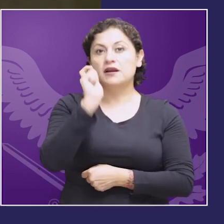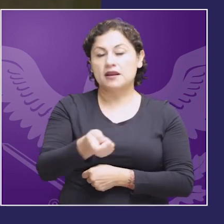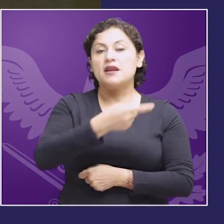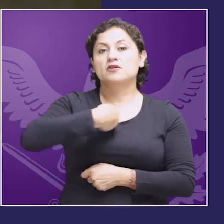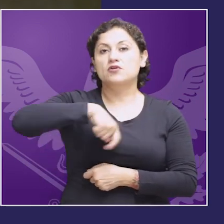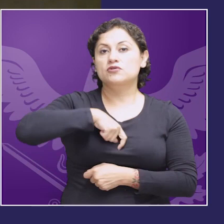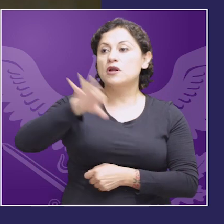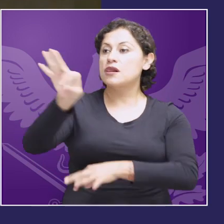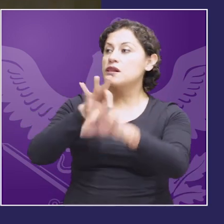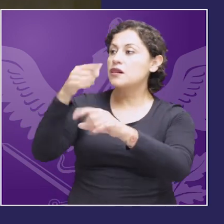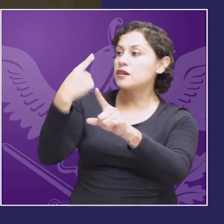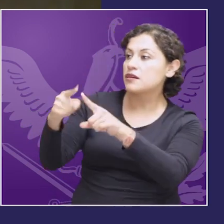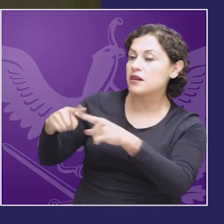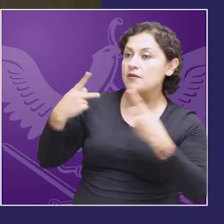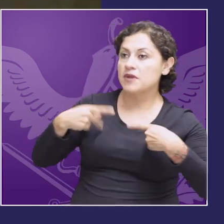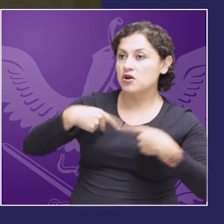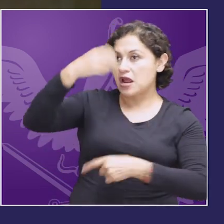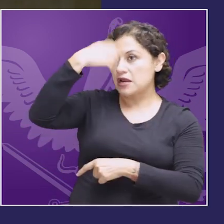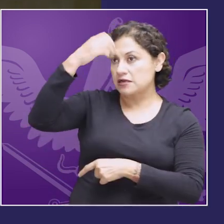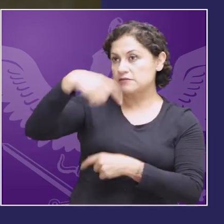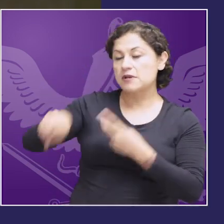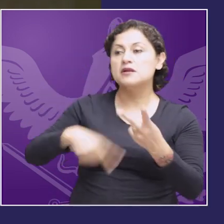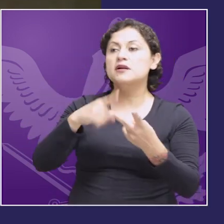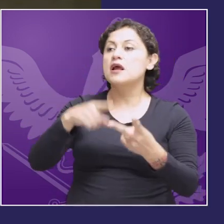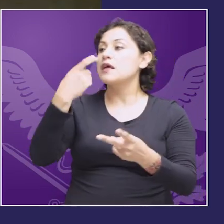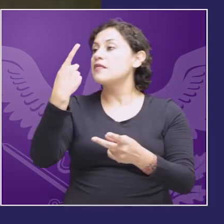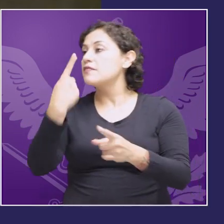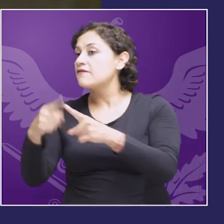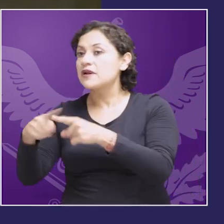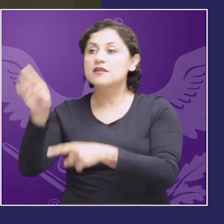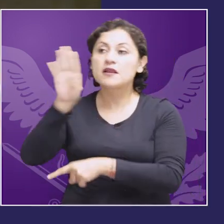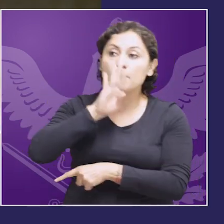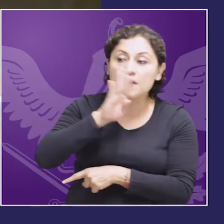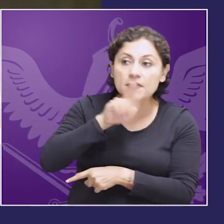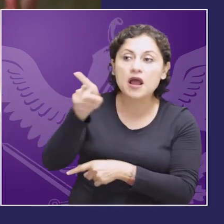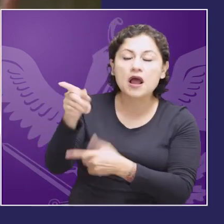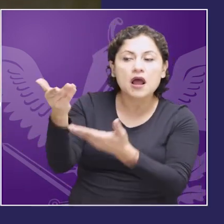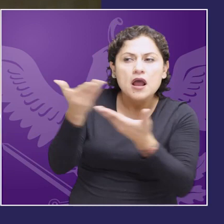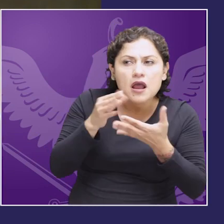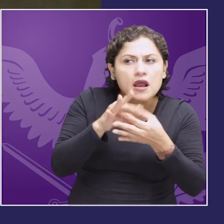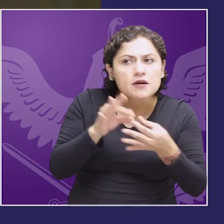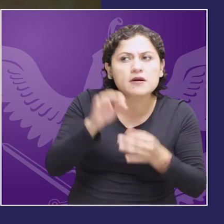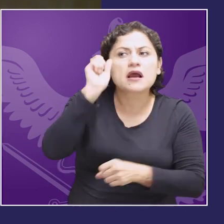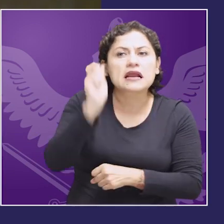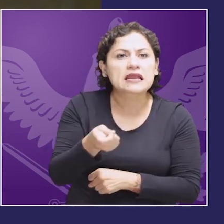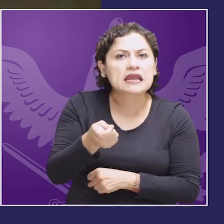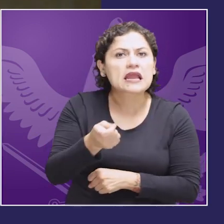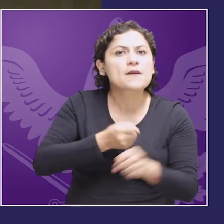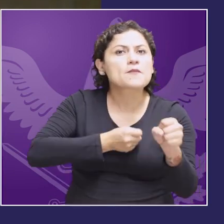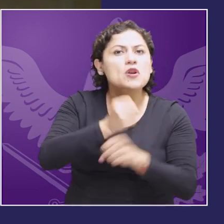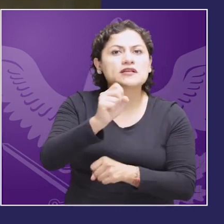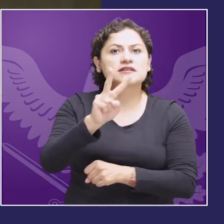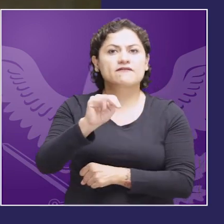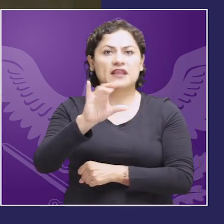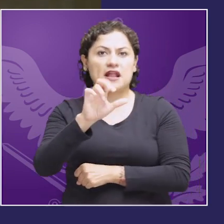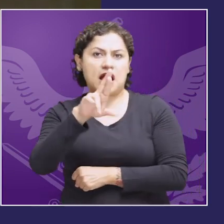evento en el que trajimos a expertas, a madres víctimas, y dijimos, a ver, hay esto que es una violencia, que es la violencia